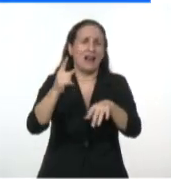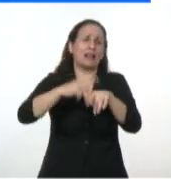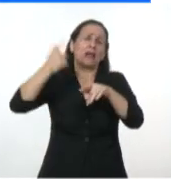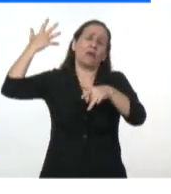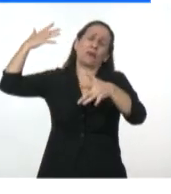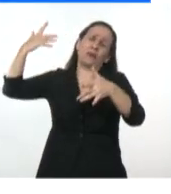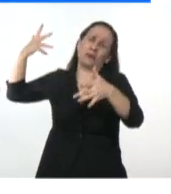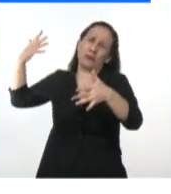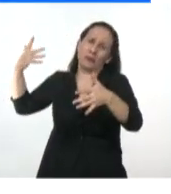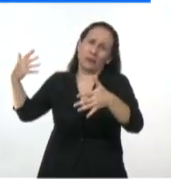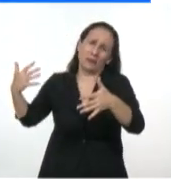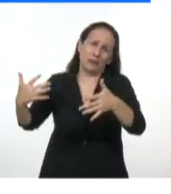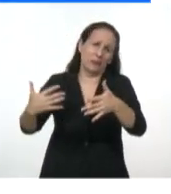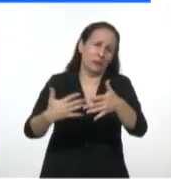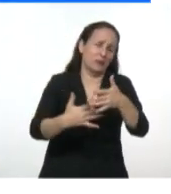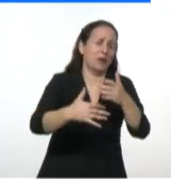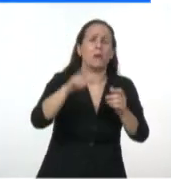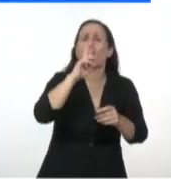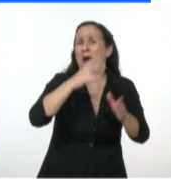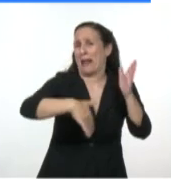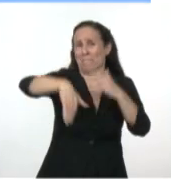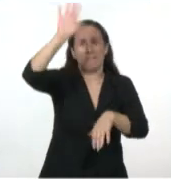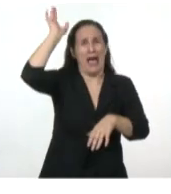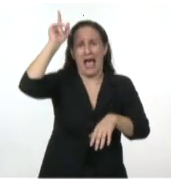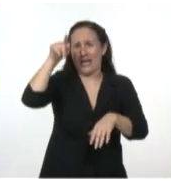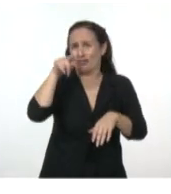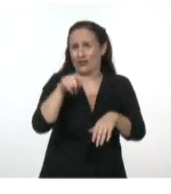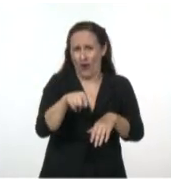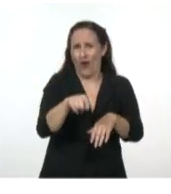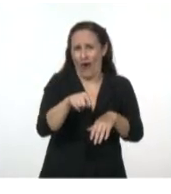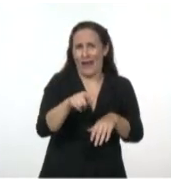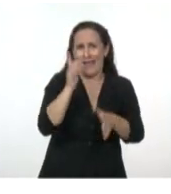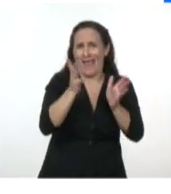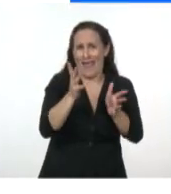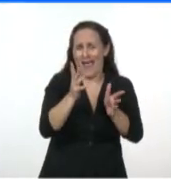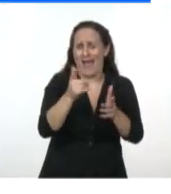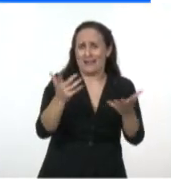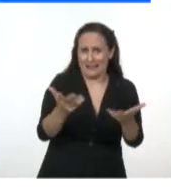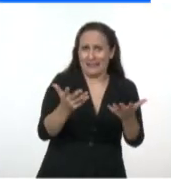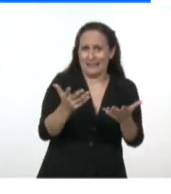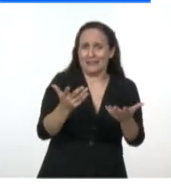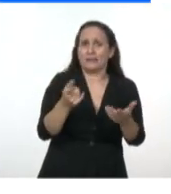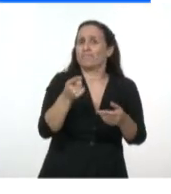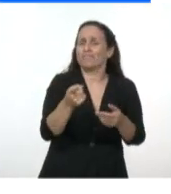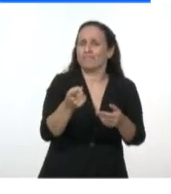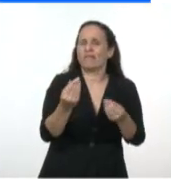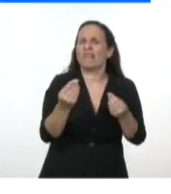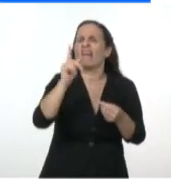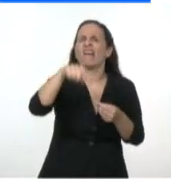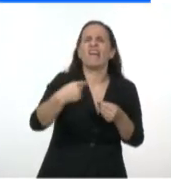vivida por la enorme mayoría de las mujeres y que tiene su clave en las